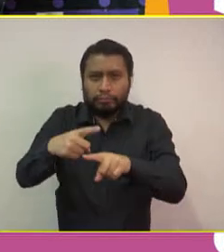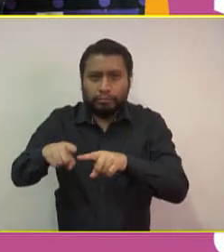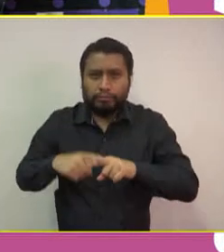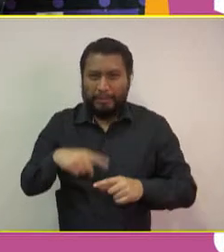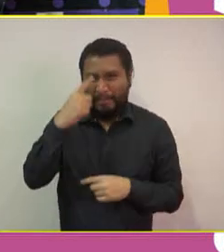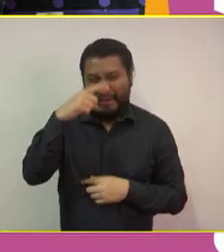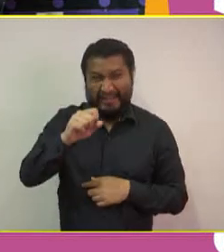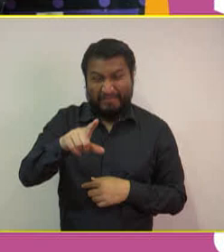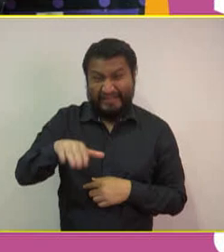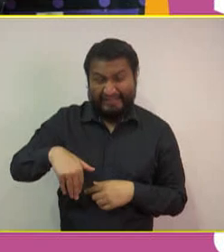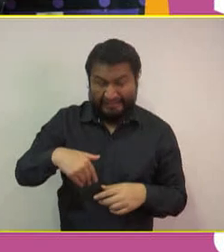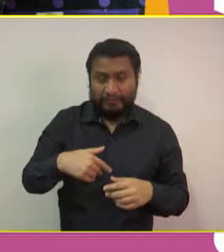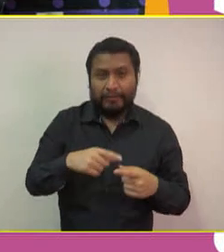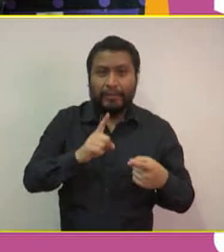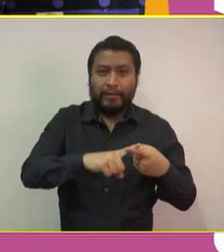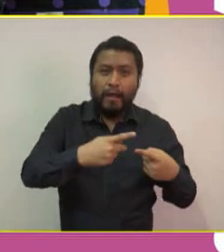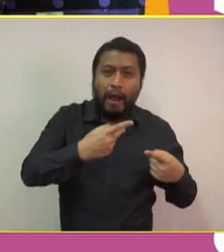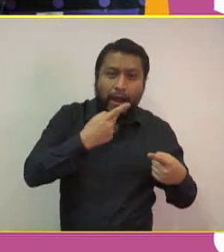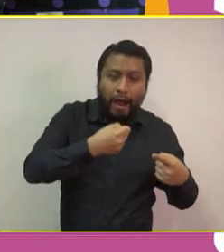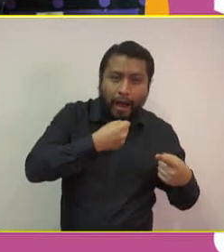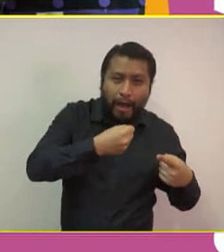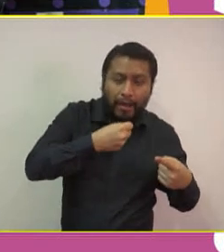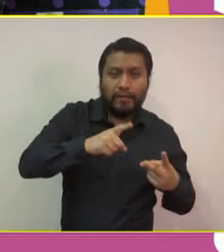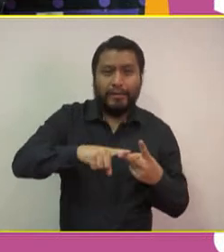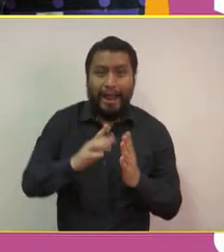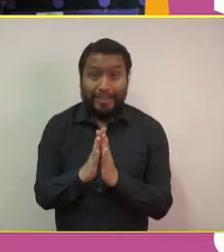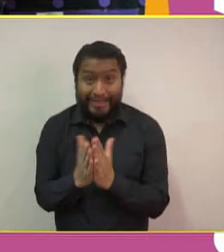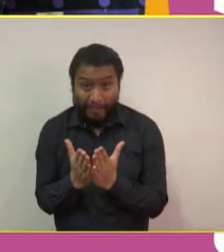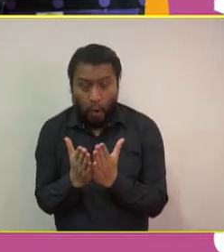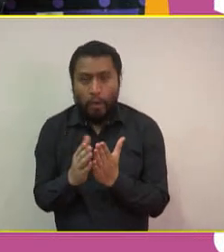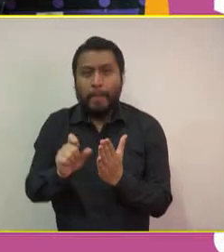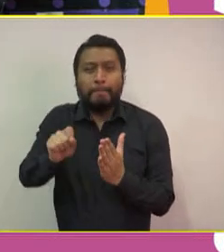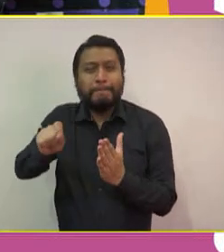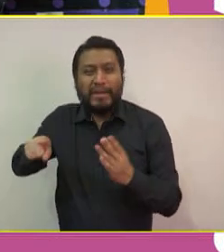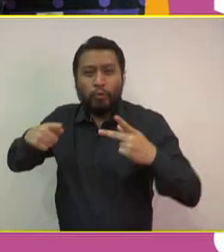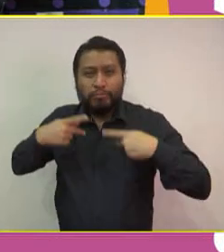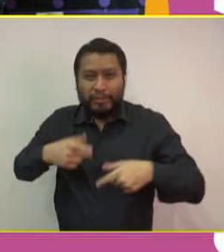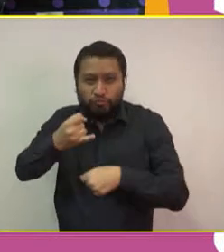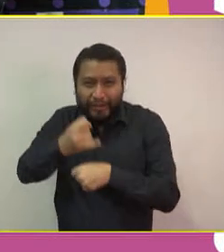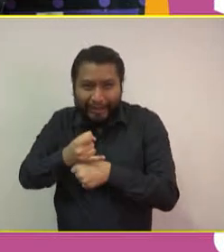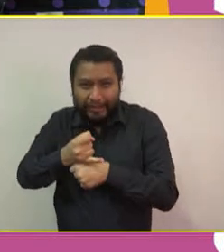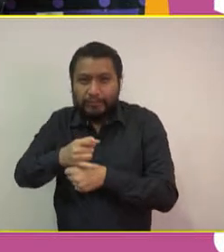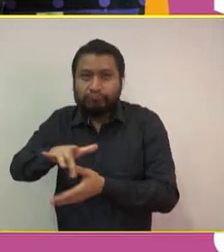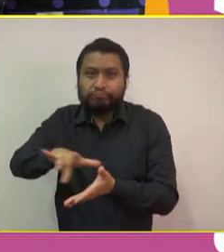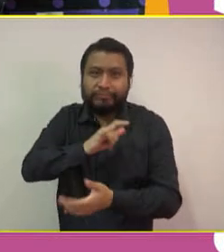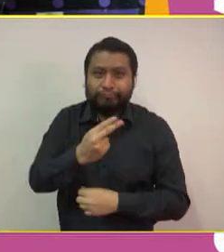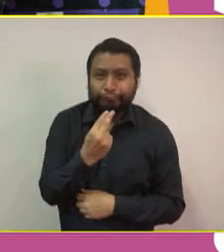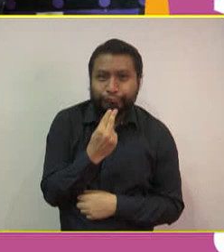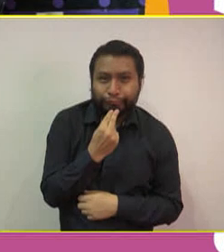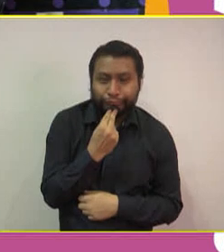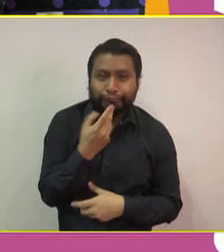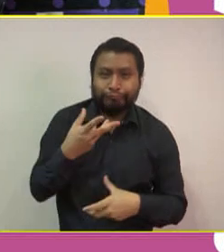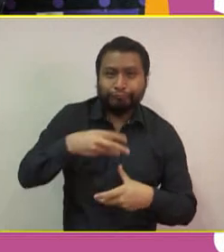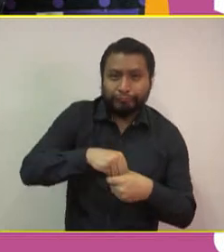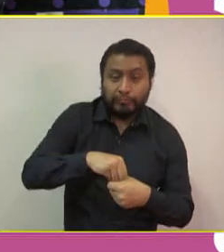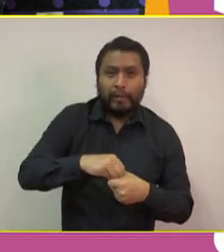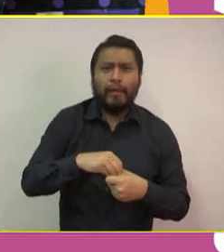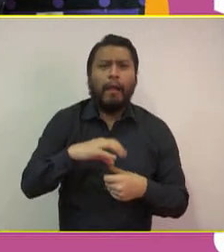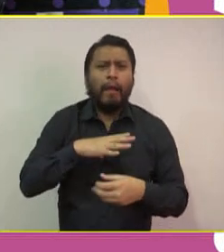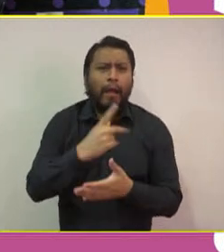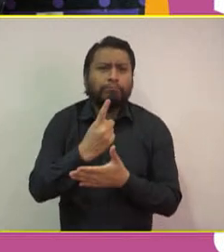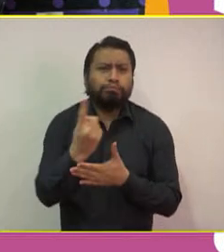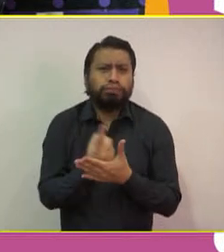sistemas anteriores, tanto del podcast como del libro, utilizando los mismos personajes. Esto se hizo también con varios elementos de diseño